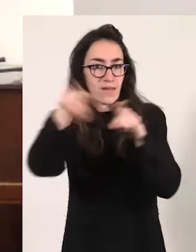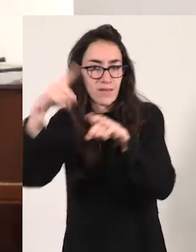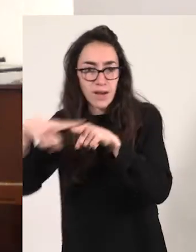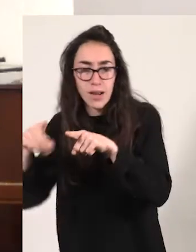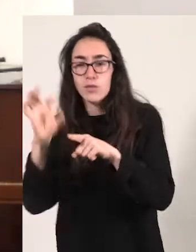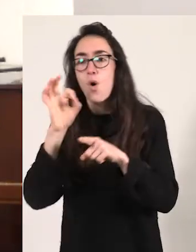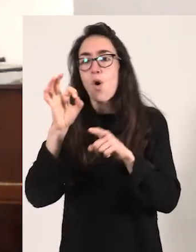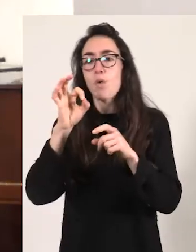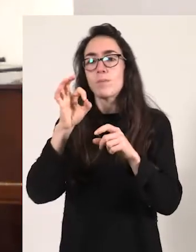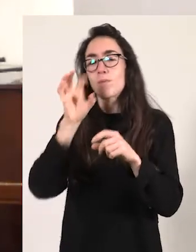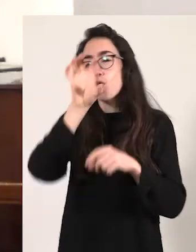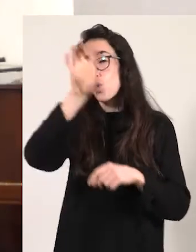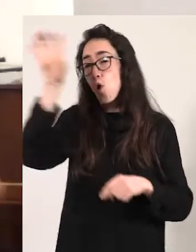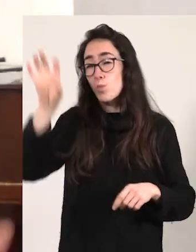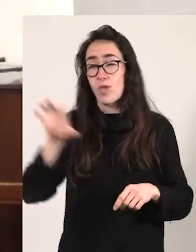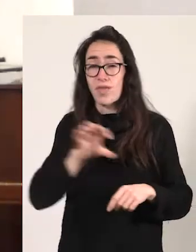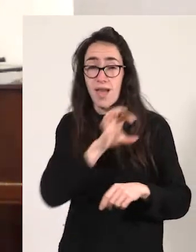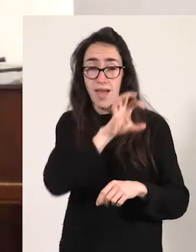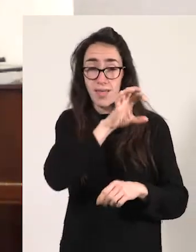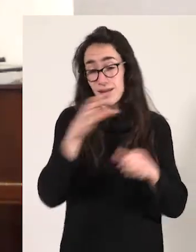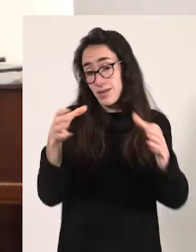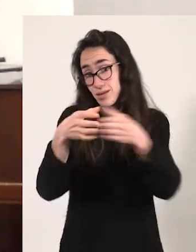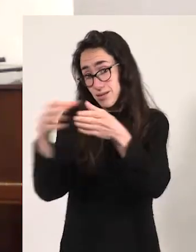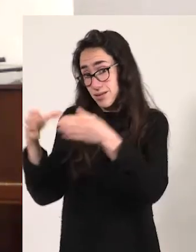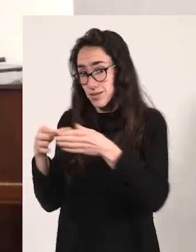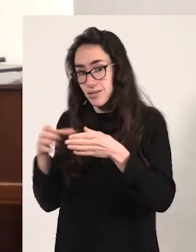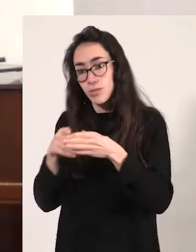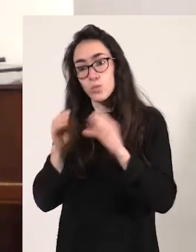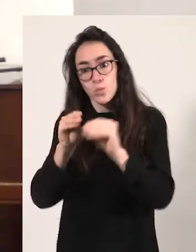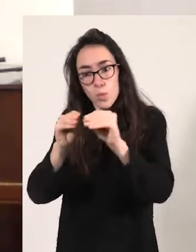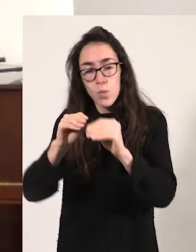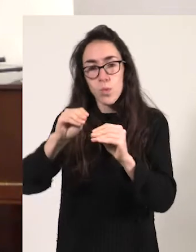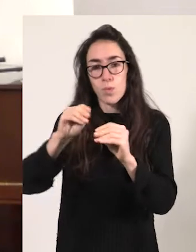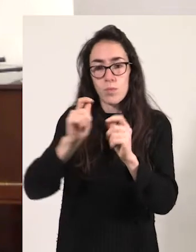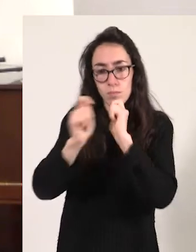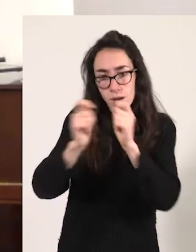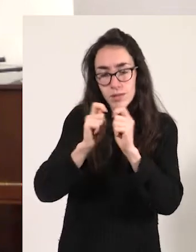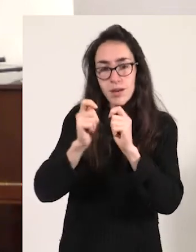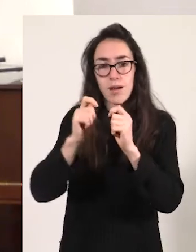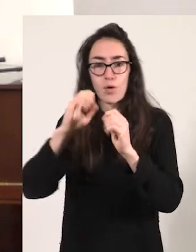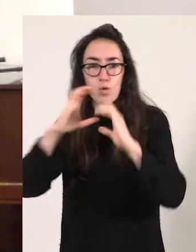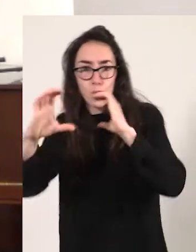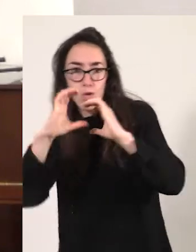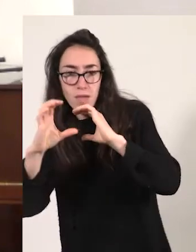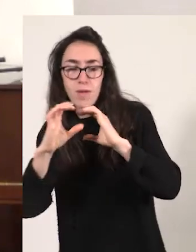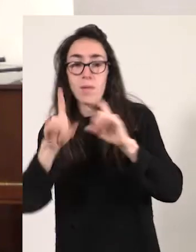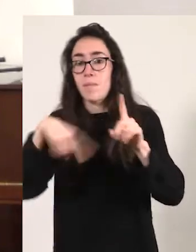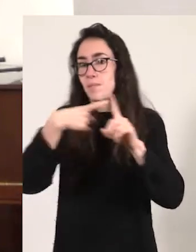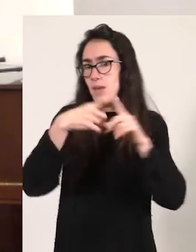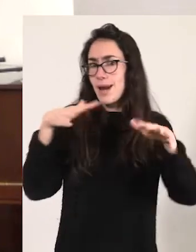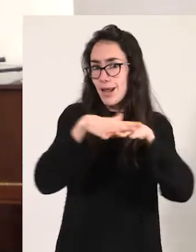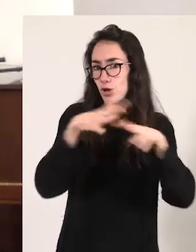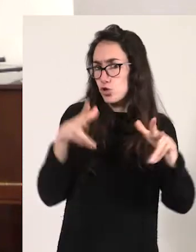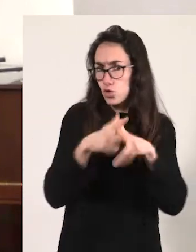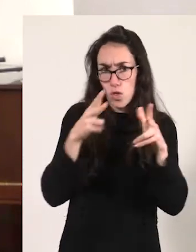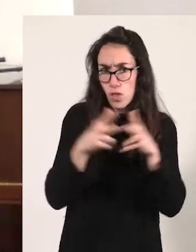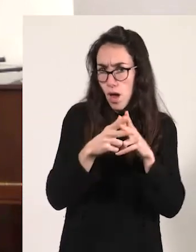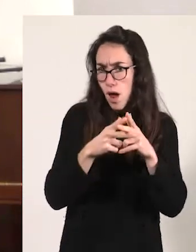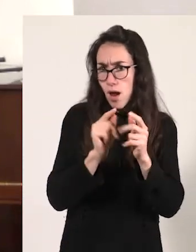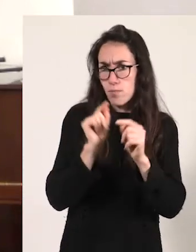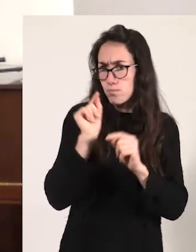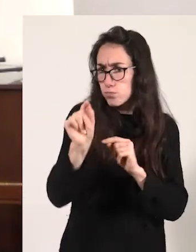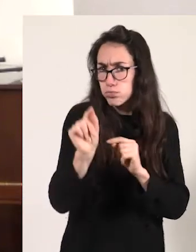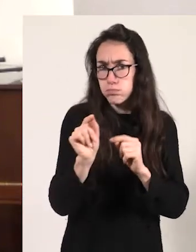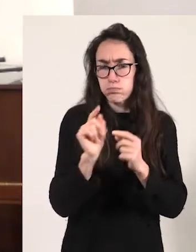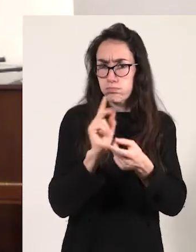otras miradas, a los medios de las propias comunidades concernidas cuando hablamos de discriminaciones, y también a unas redes sociales que